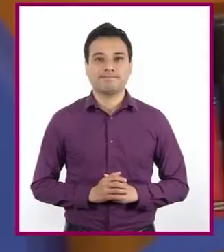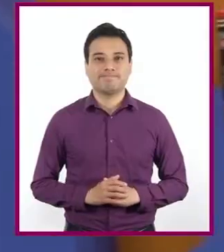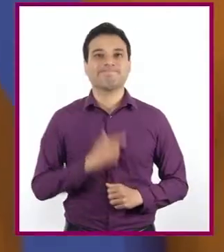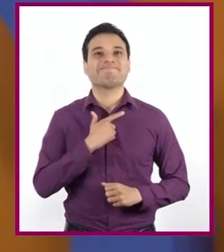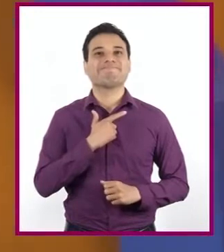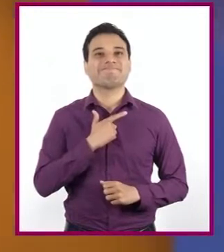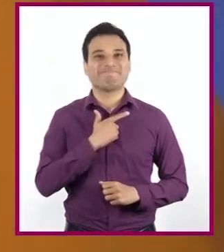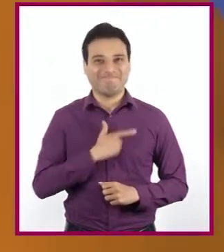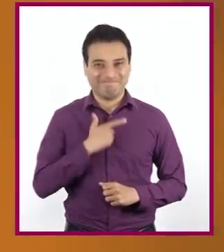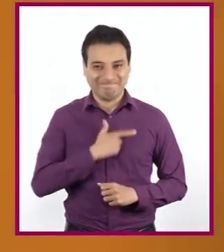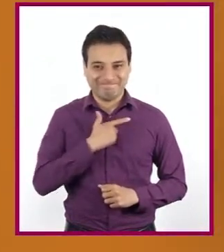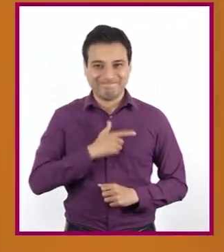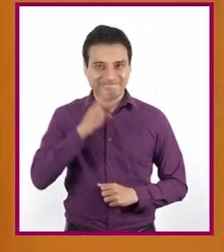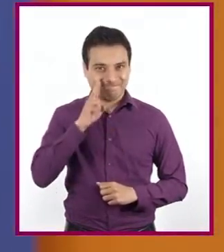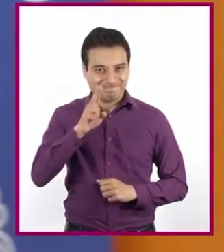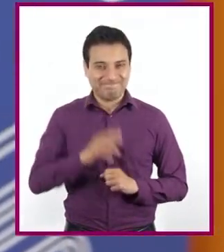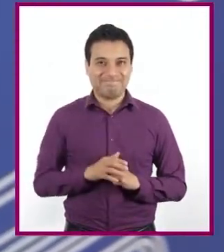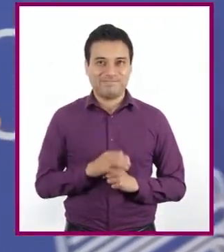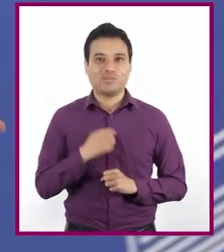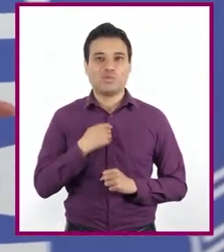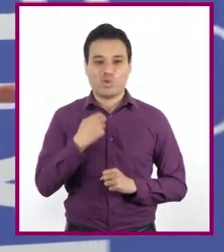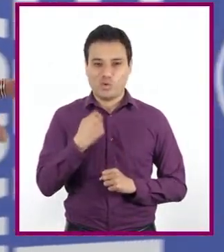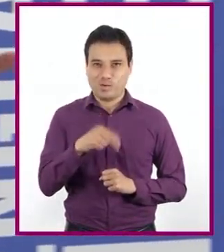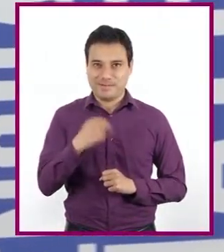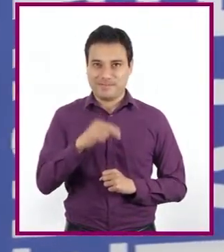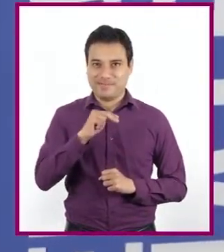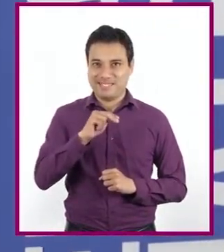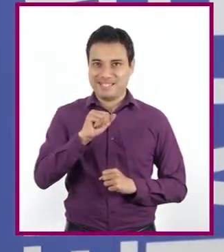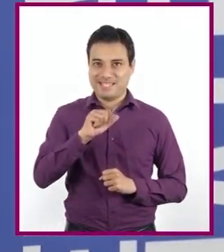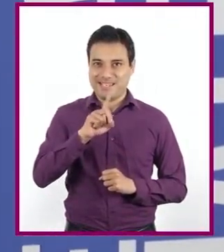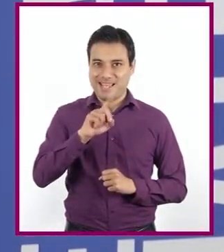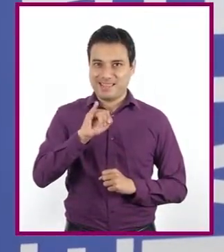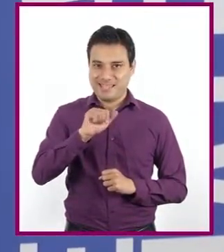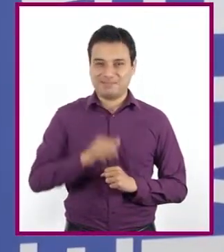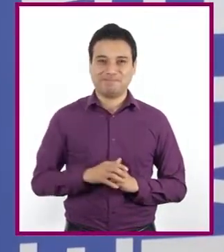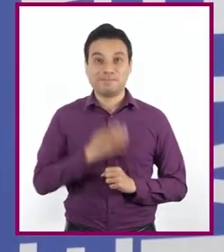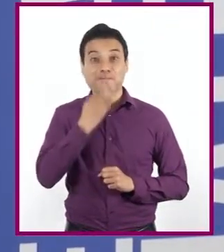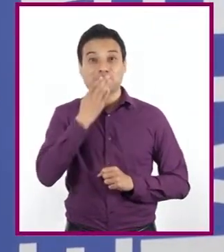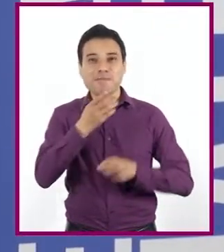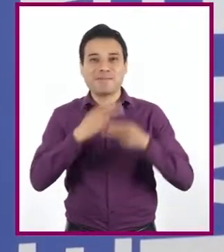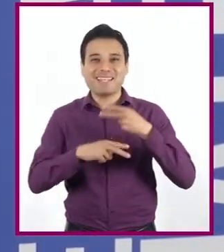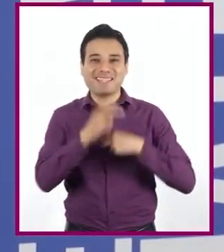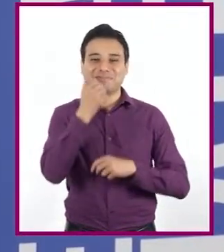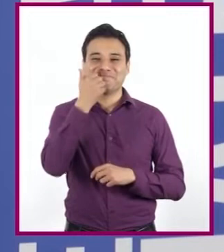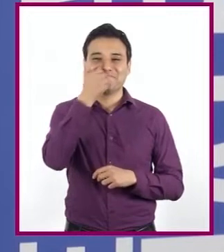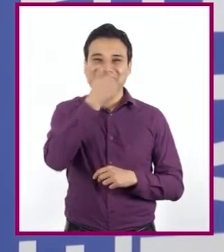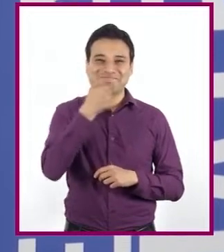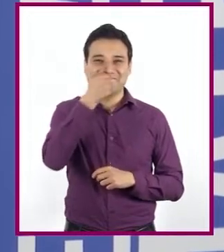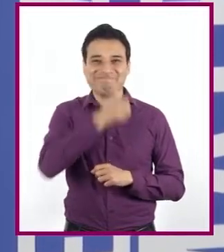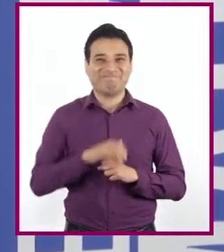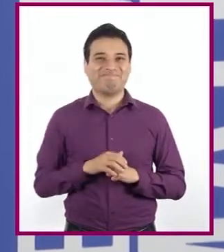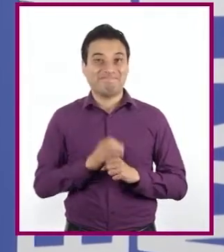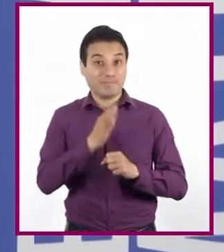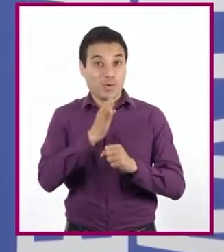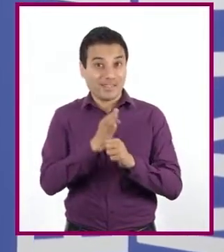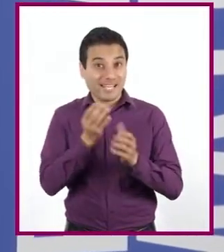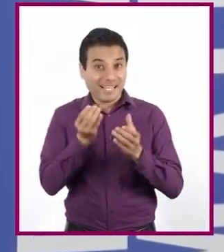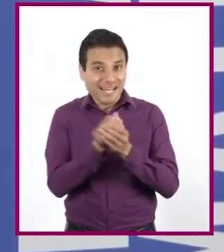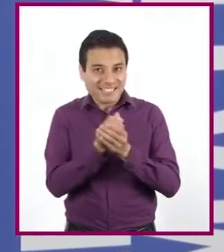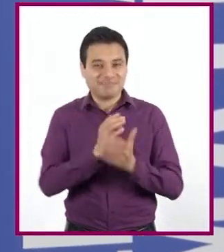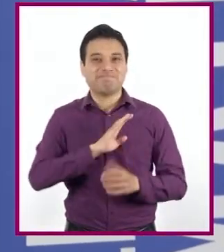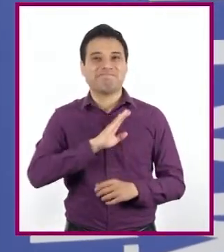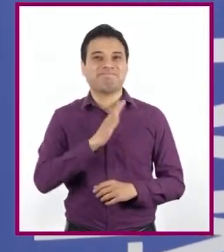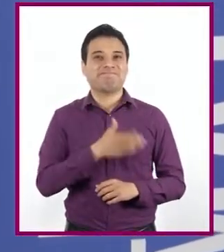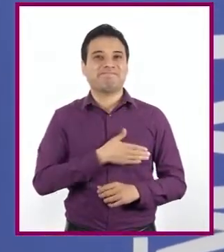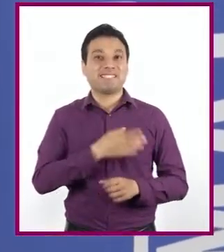gusto encontrarnos de nuevo. Mi nombre es Nadia Jiménez y les doy la bienvenida a las alumnas y alumnos de lengua materna de segundo grado